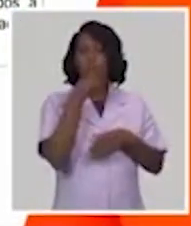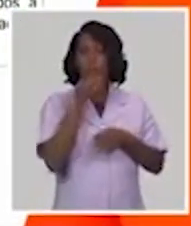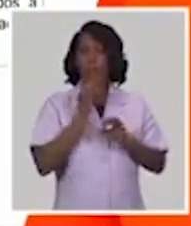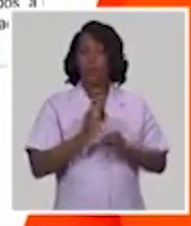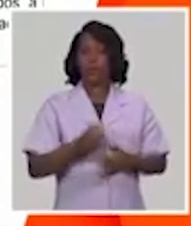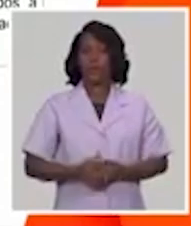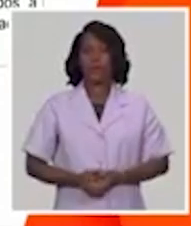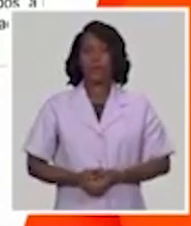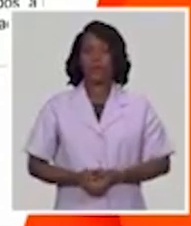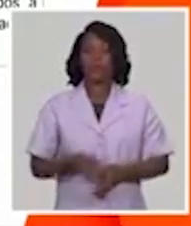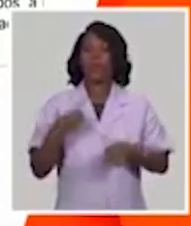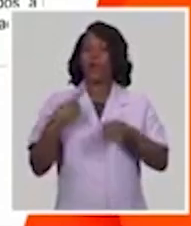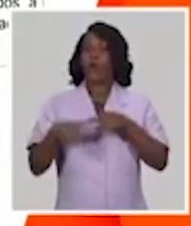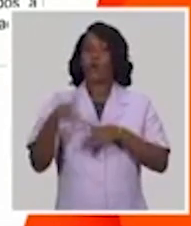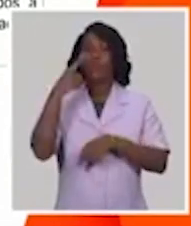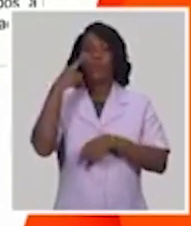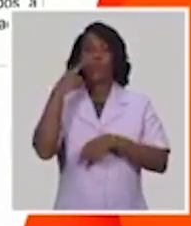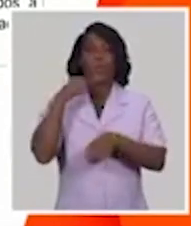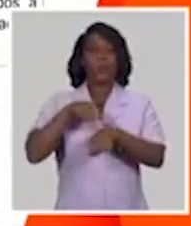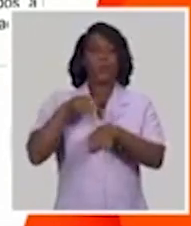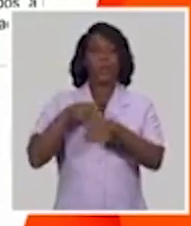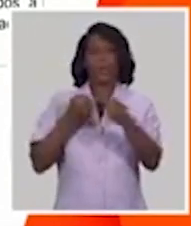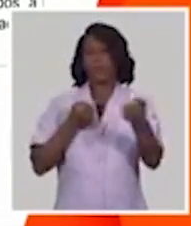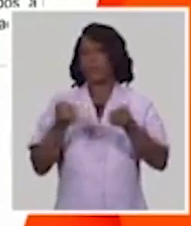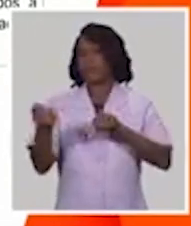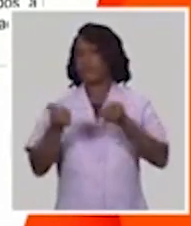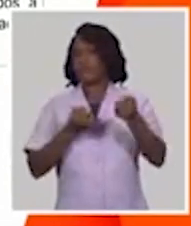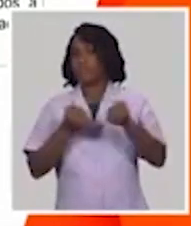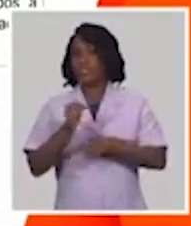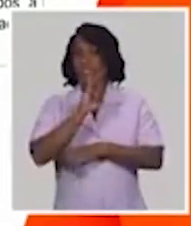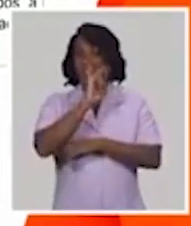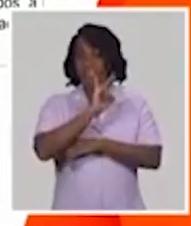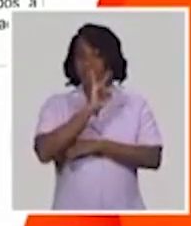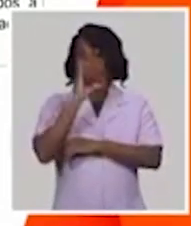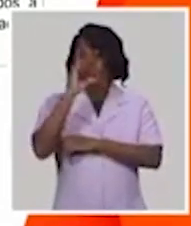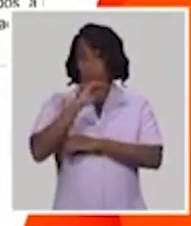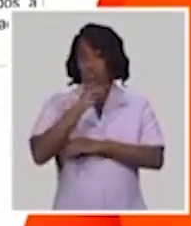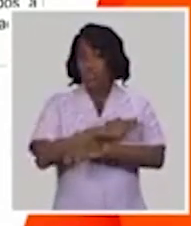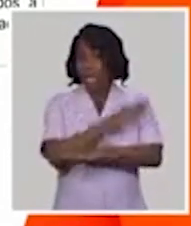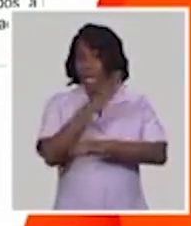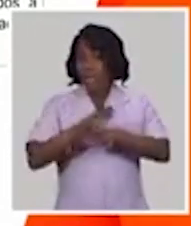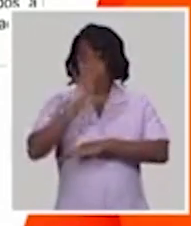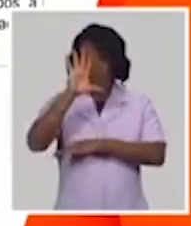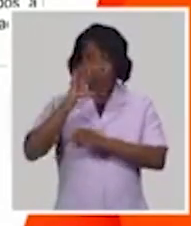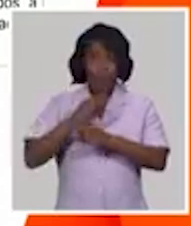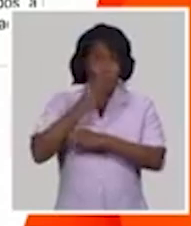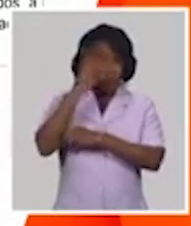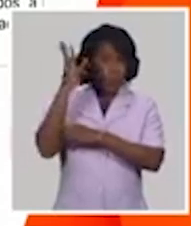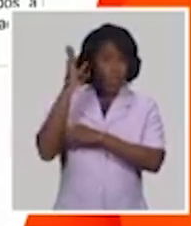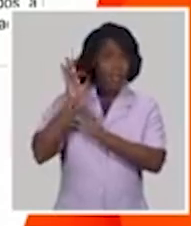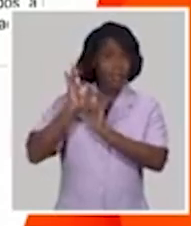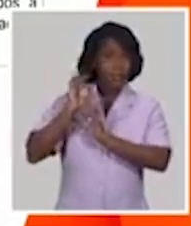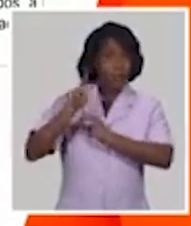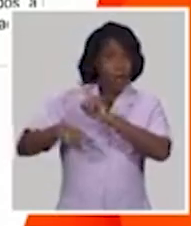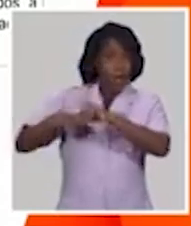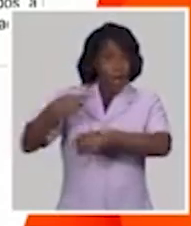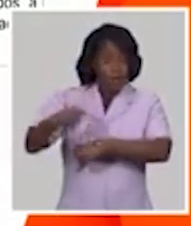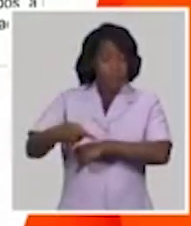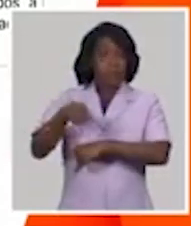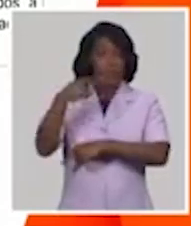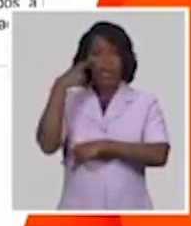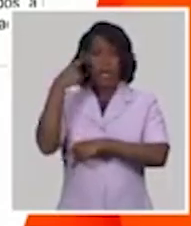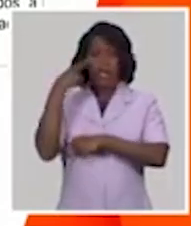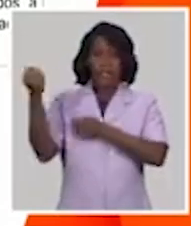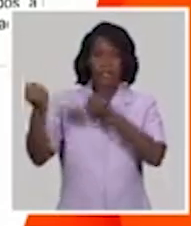personas y vehículos en el horario comprendido desde las 7 de la noche hasta las 5 de la mañana del siguiente día. Eso tiene que